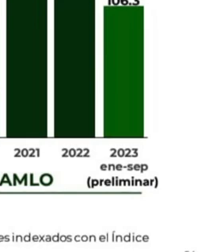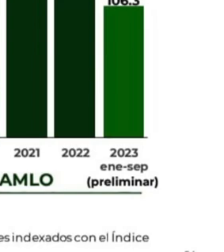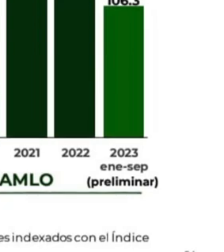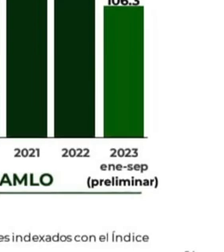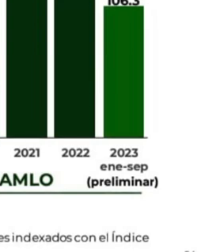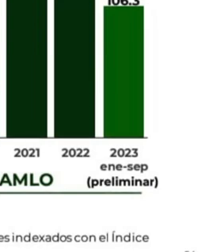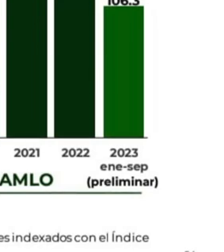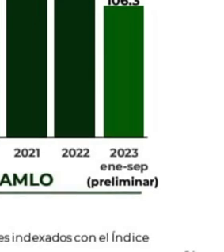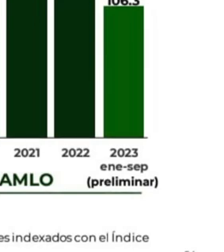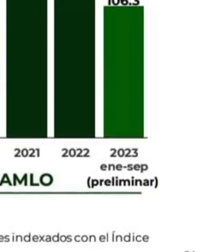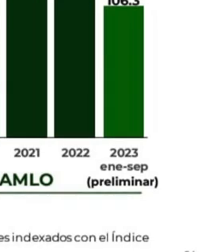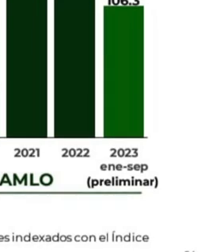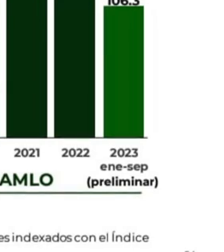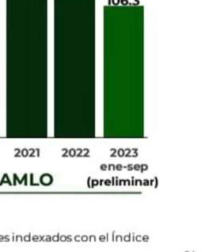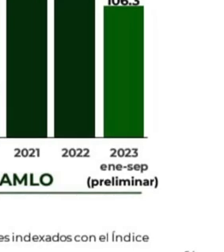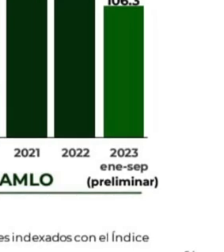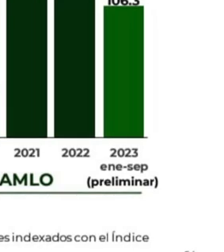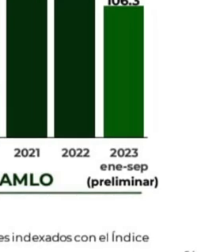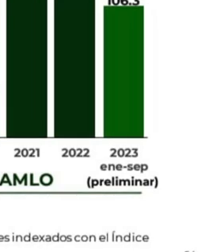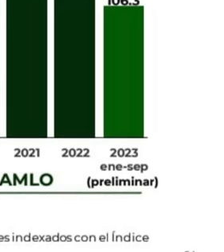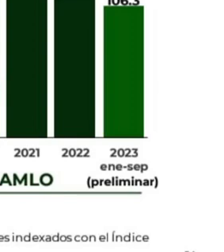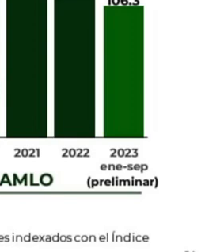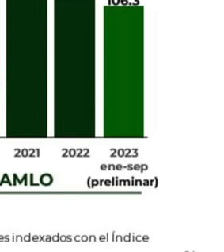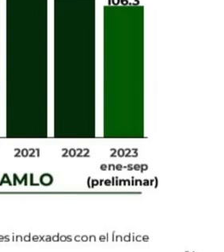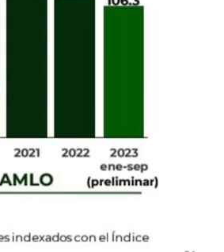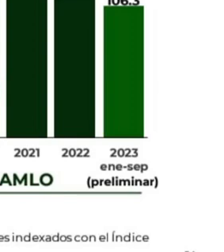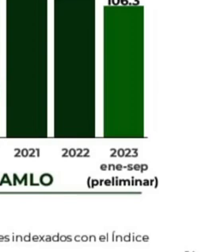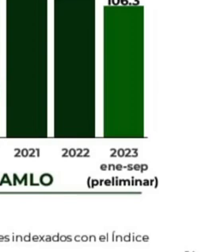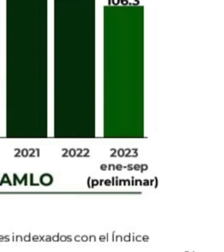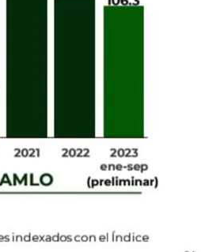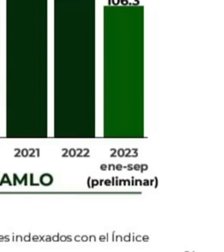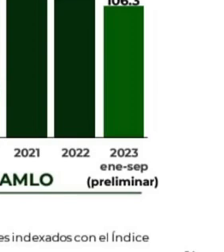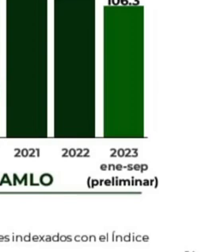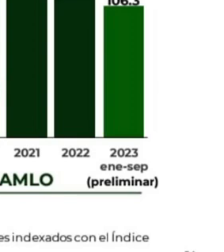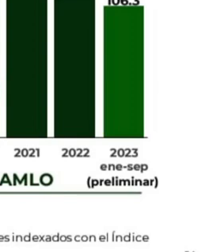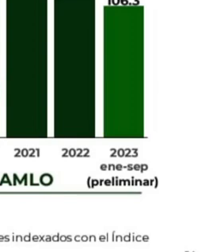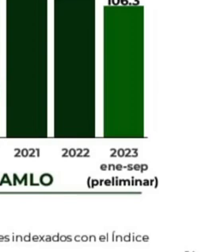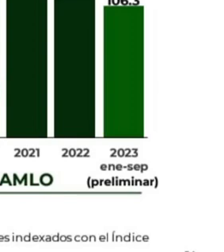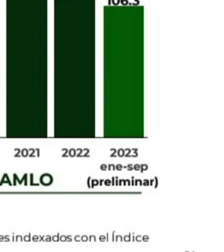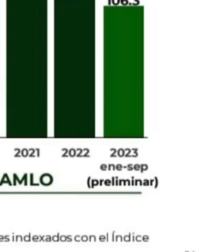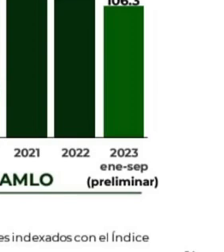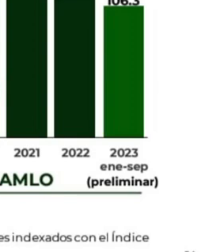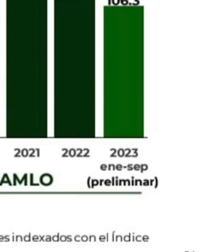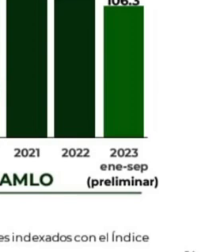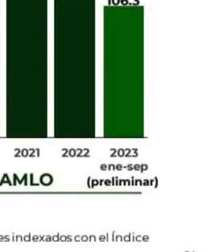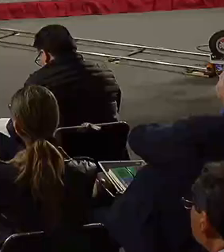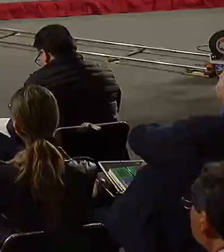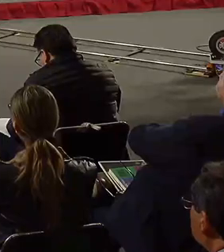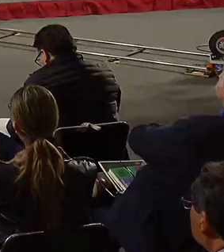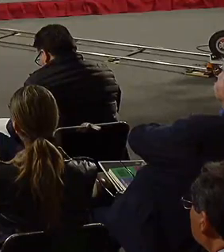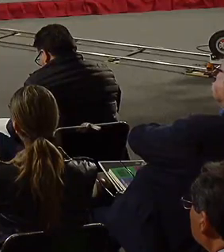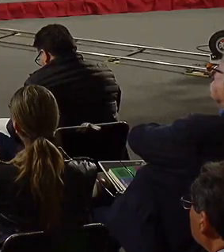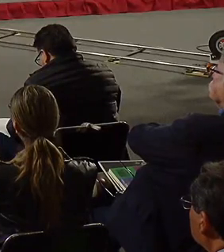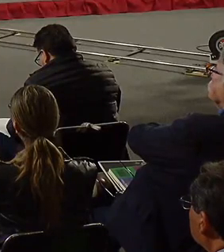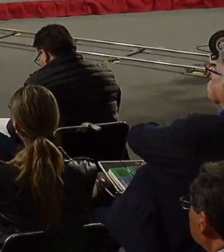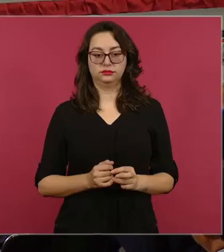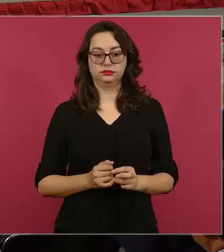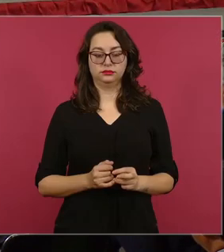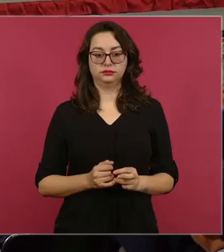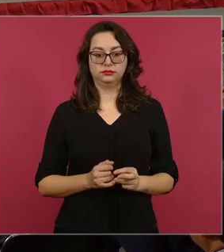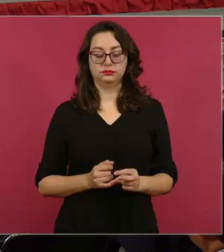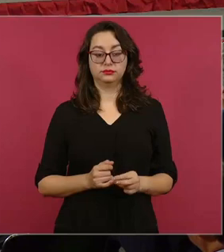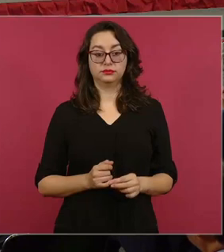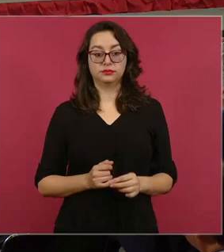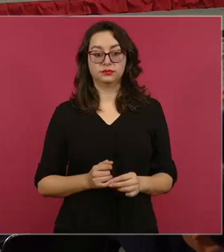desmantelamiento y privatización. Una verdadera vergüenza que vendan los recursos de la patria. Por su